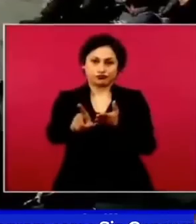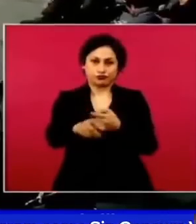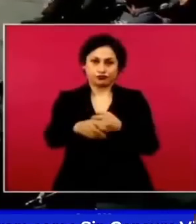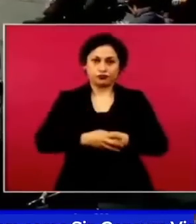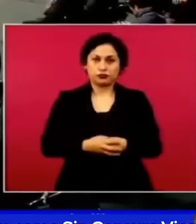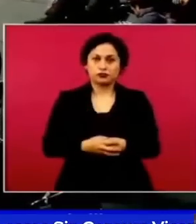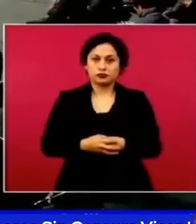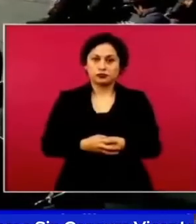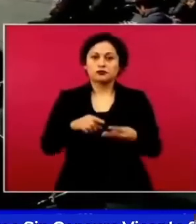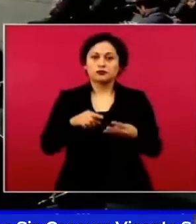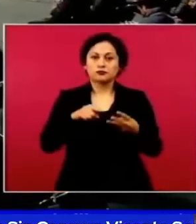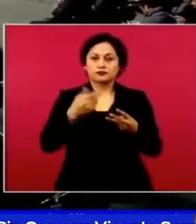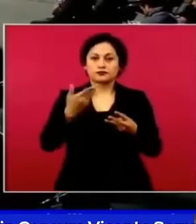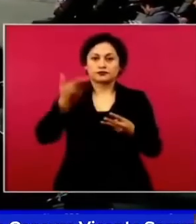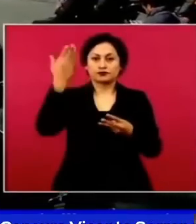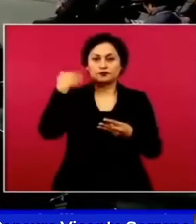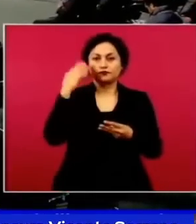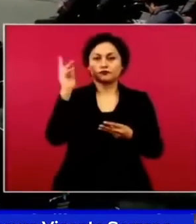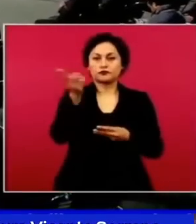en Harvard.